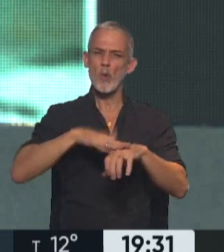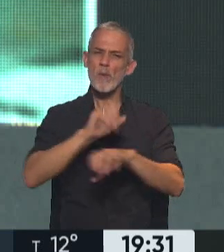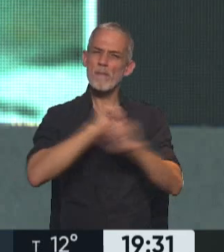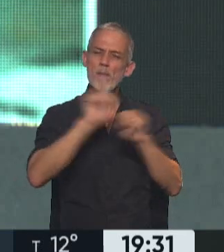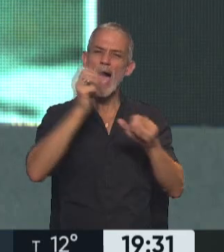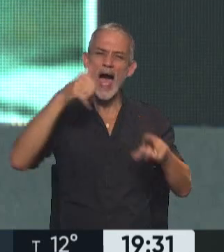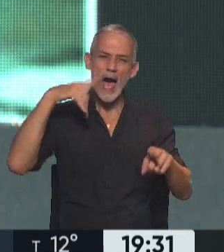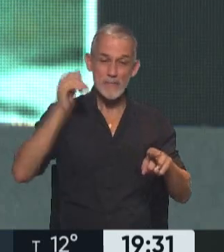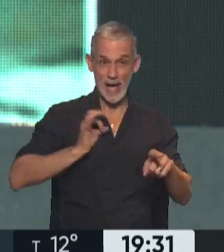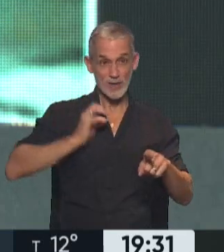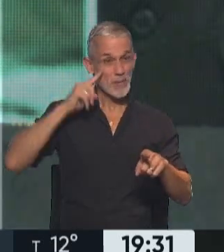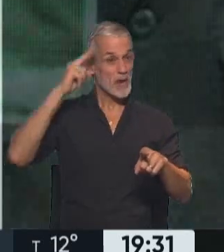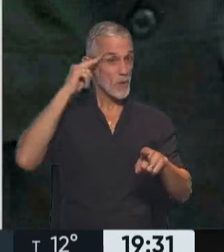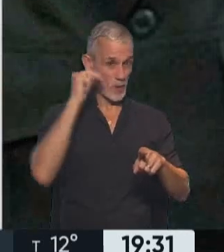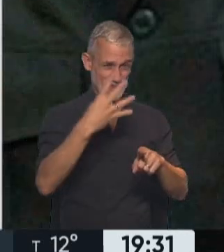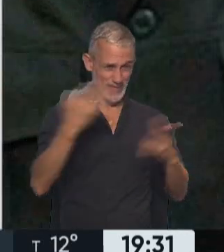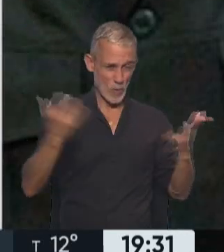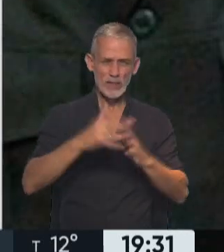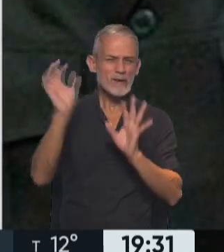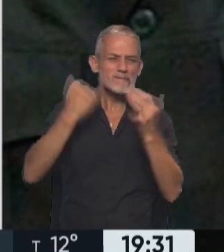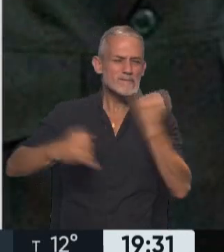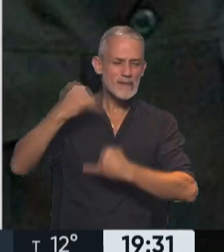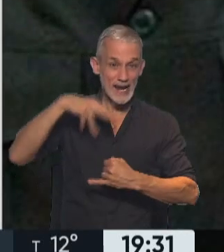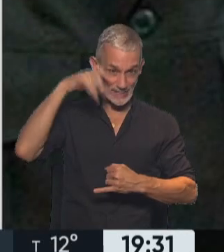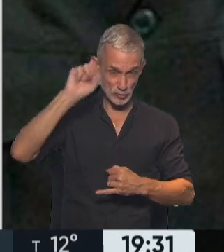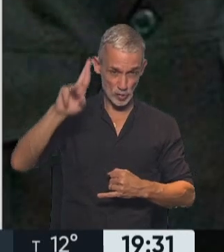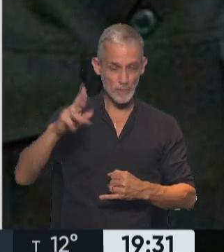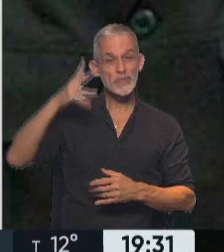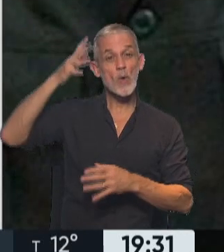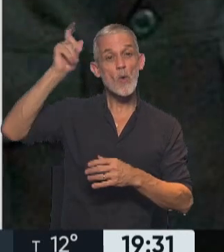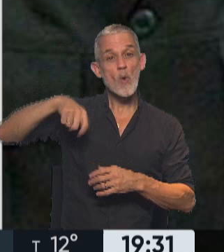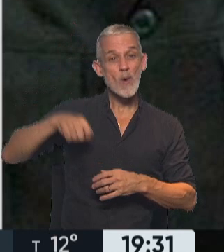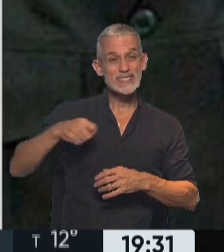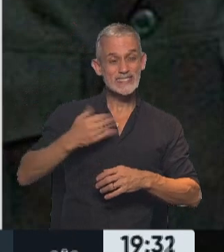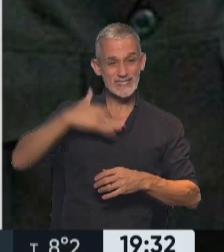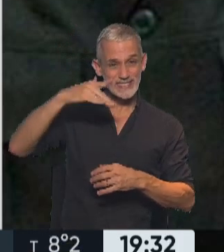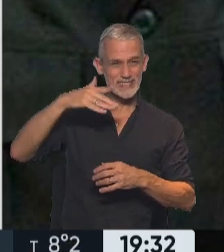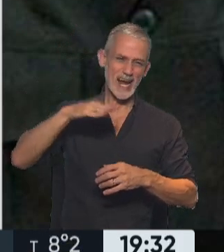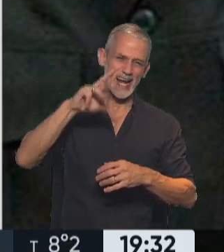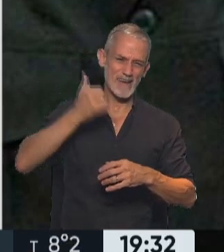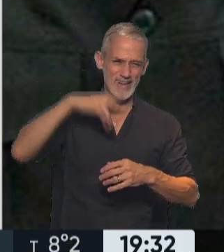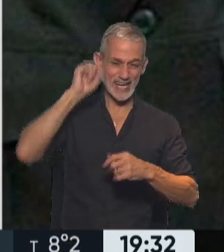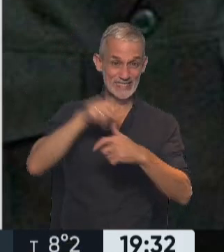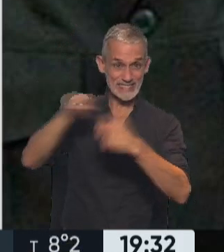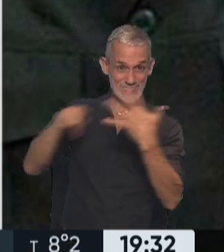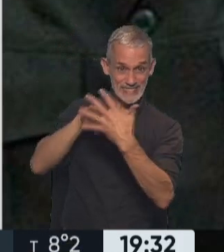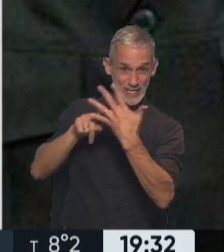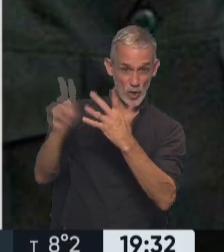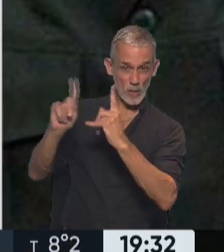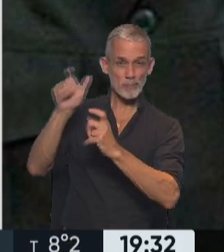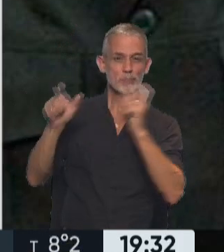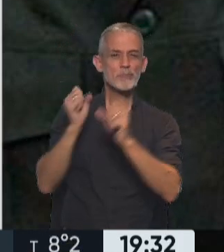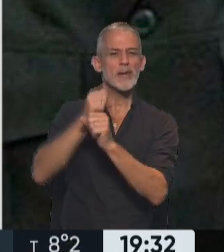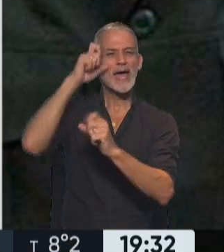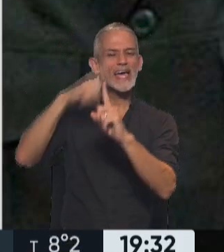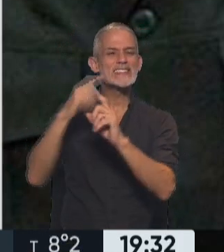en 1994. Néstor Espósito, los detalles. Lo hizo el juez federal Daniel Rafecas. Son estos 5 exfuncionarios del